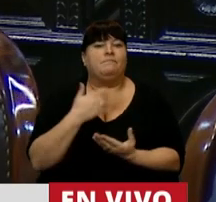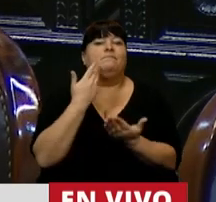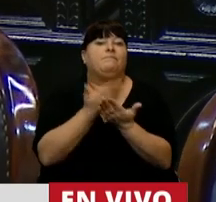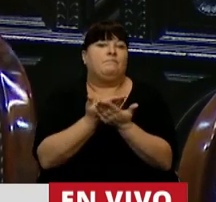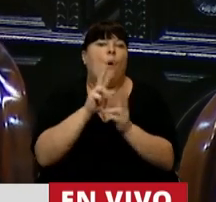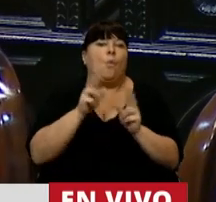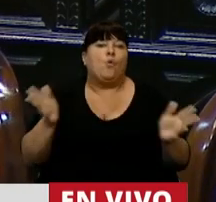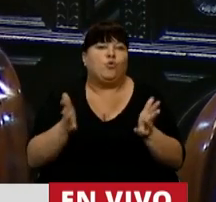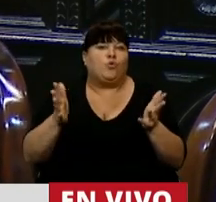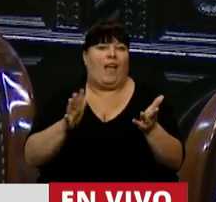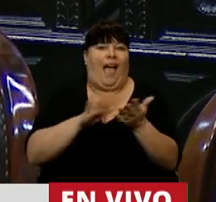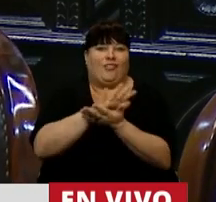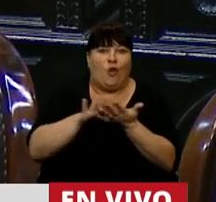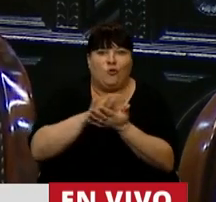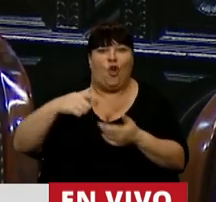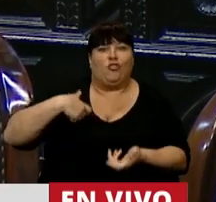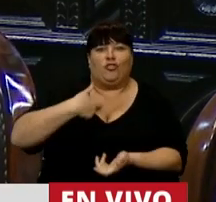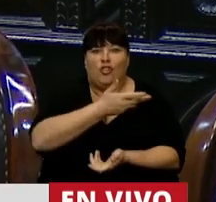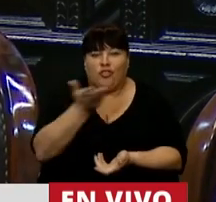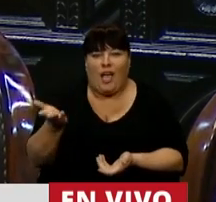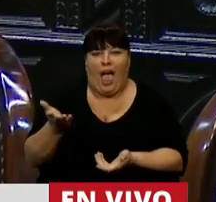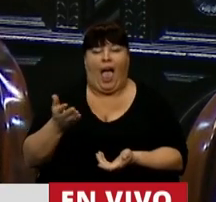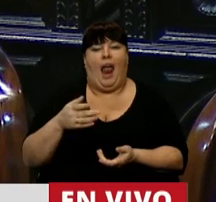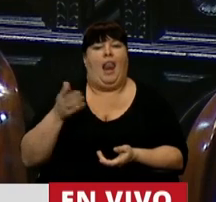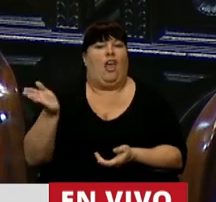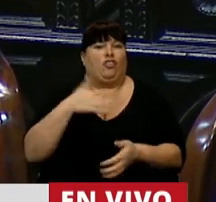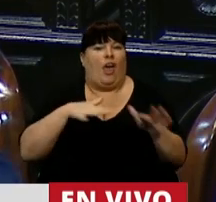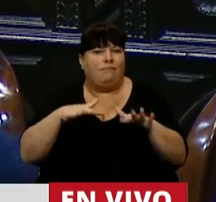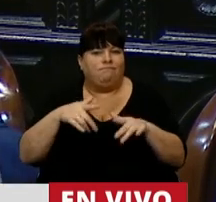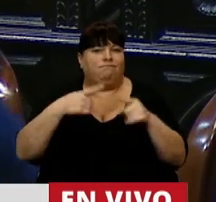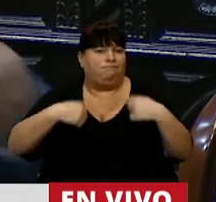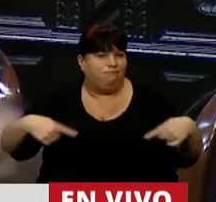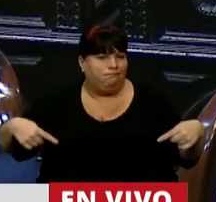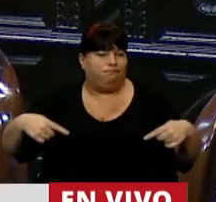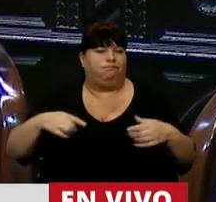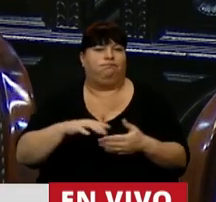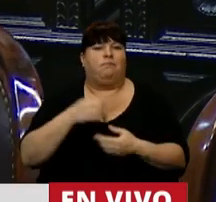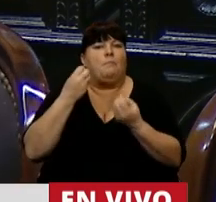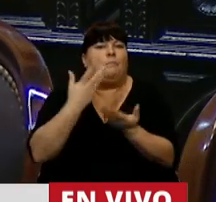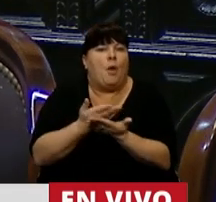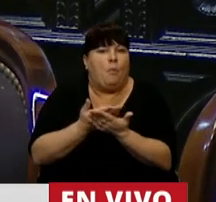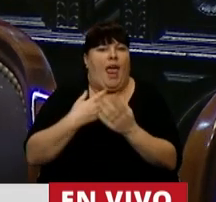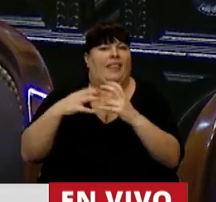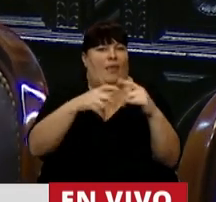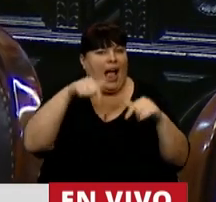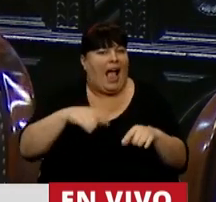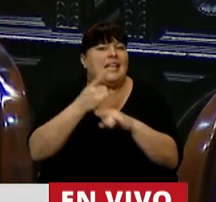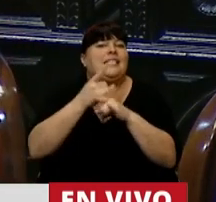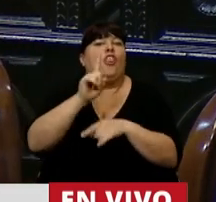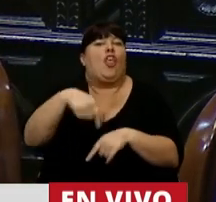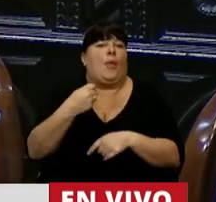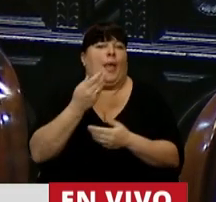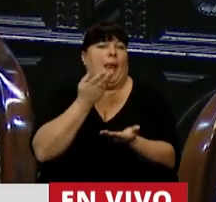impulsan o promueven el ordenamiento social. Todas las acciones, las actividades, las iniciativas que discutimos acá tienen que ver